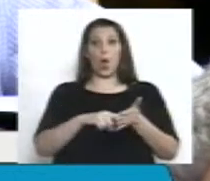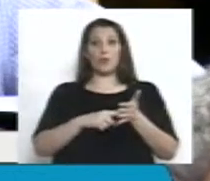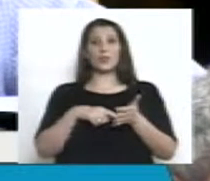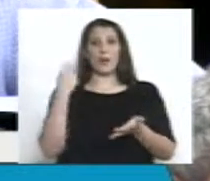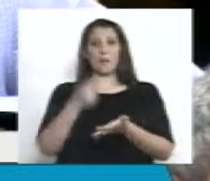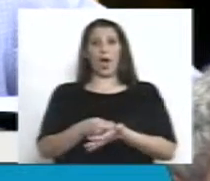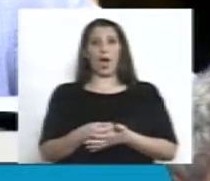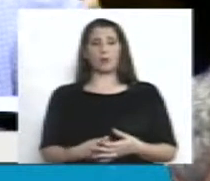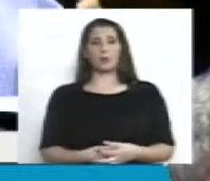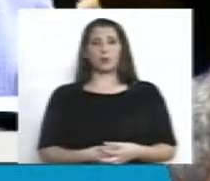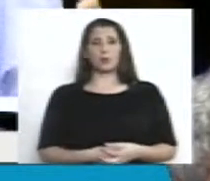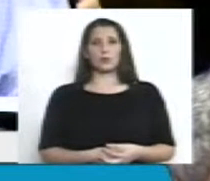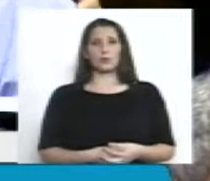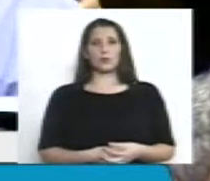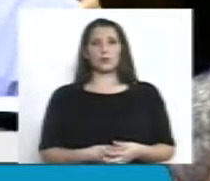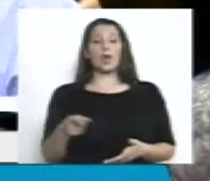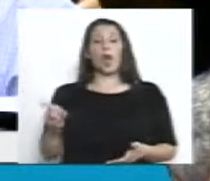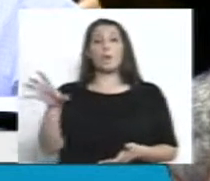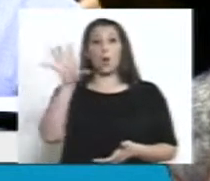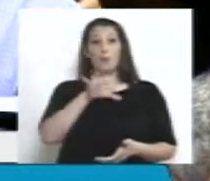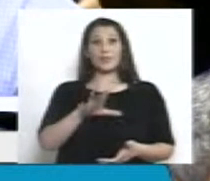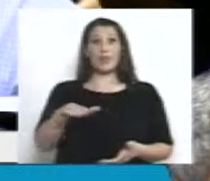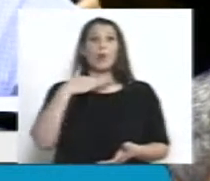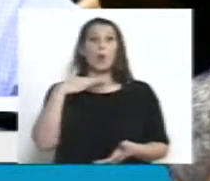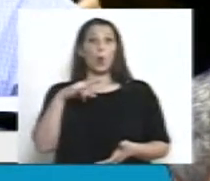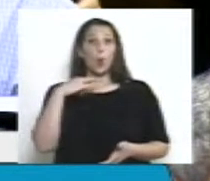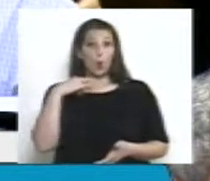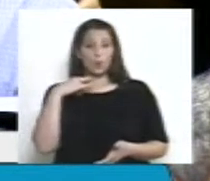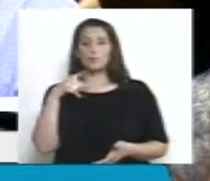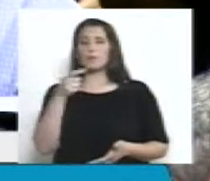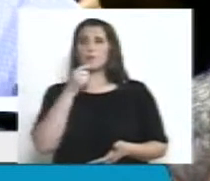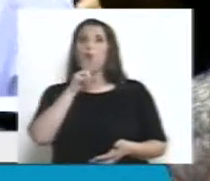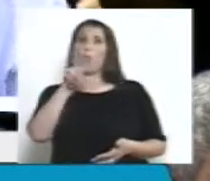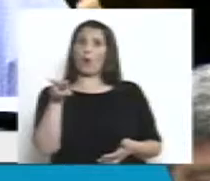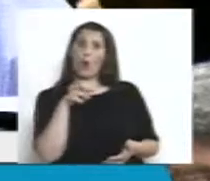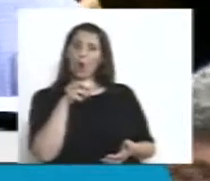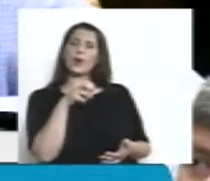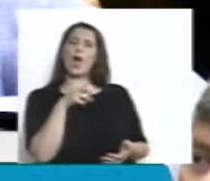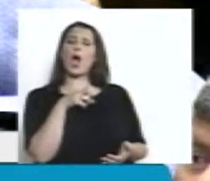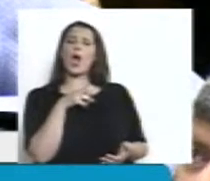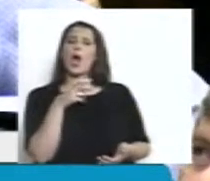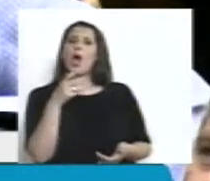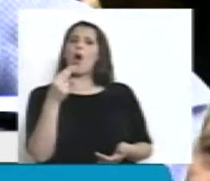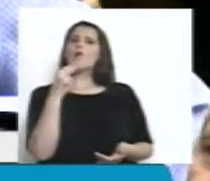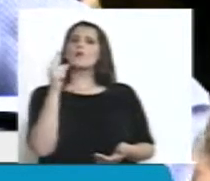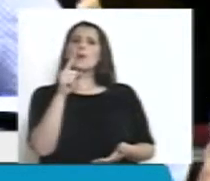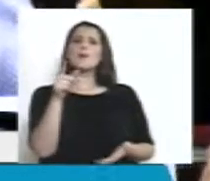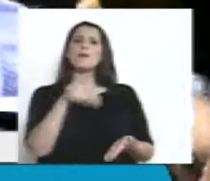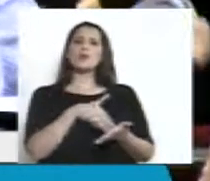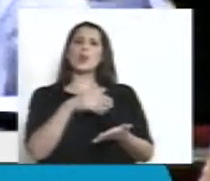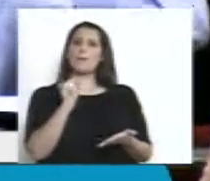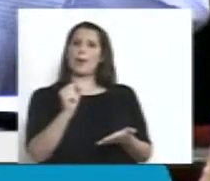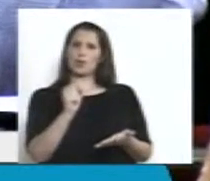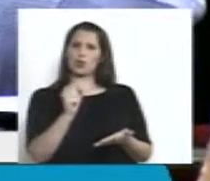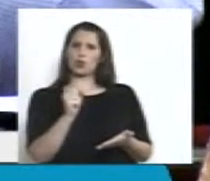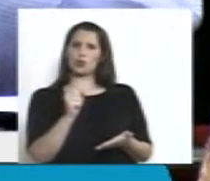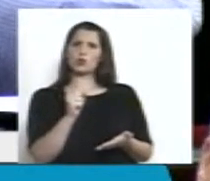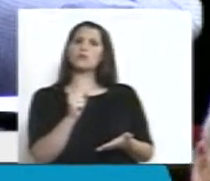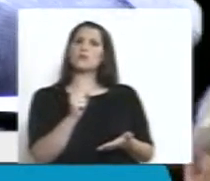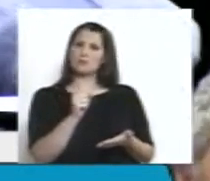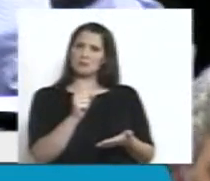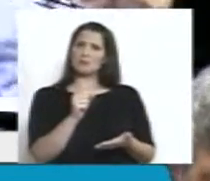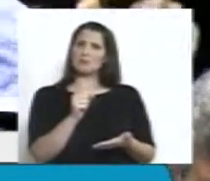No sé. La provincia de Jujuy va a cobrar de coparticipación federal 11.000 millones de pesos. Casi un